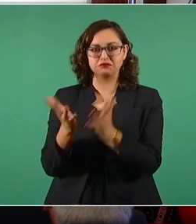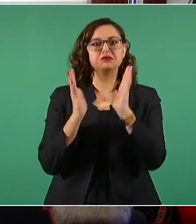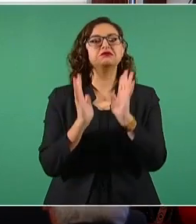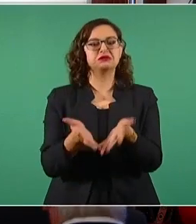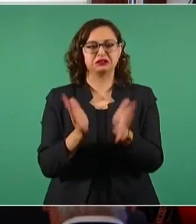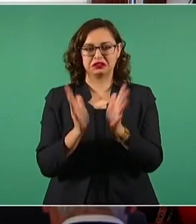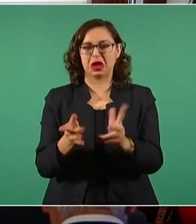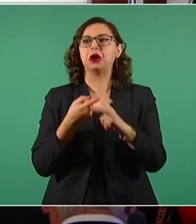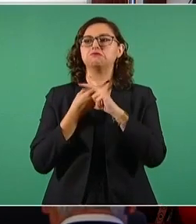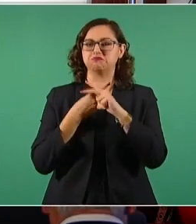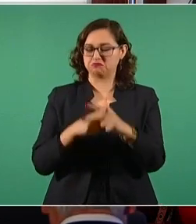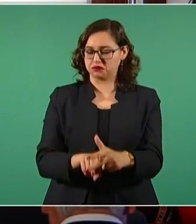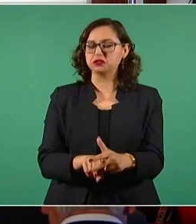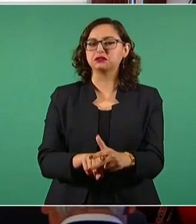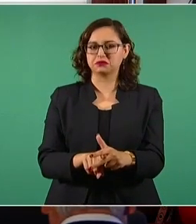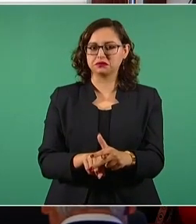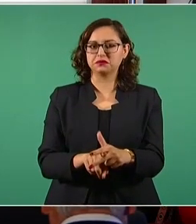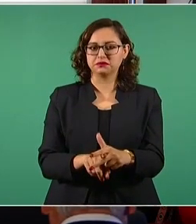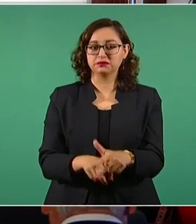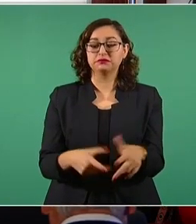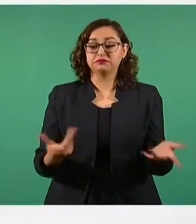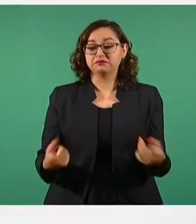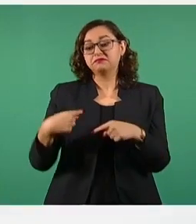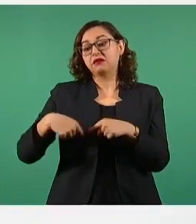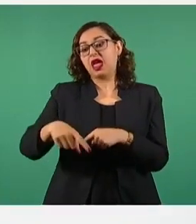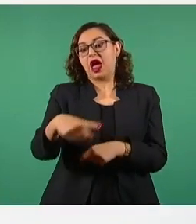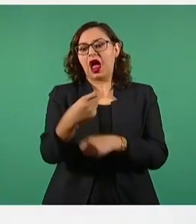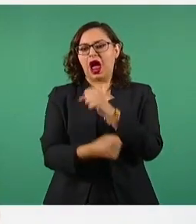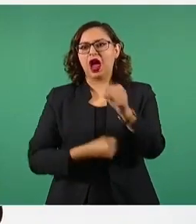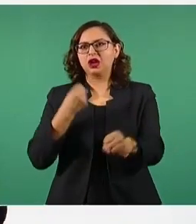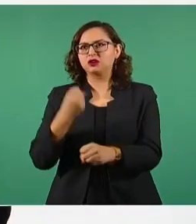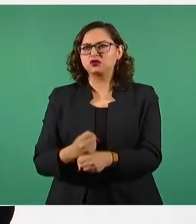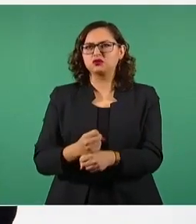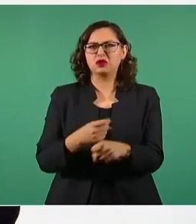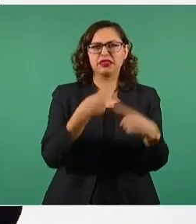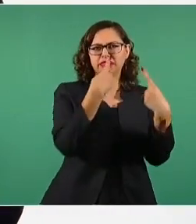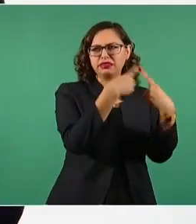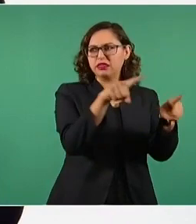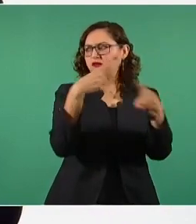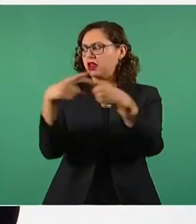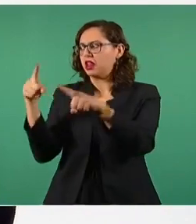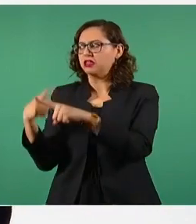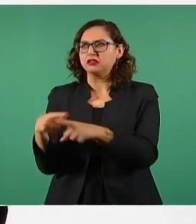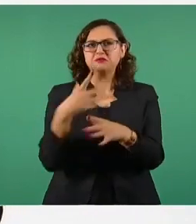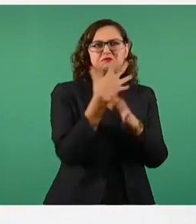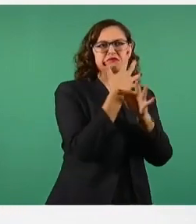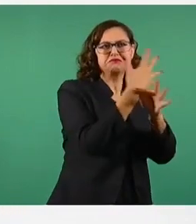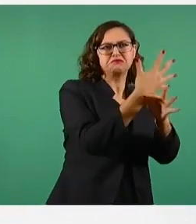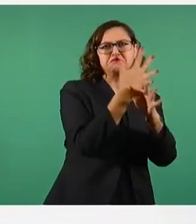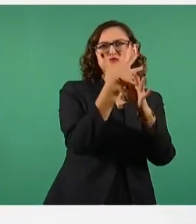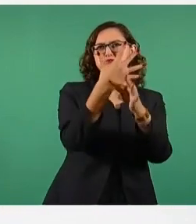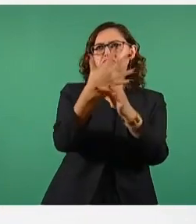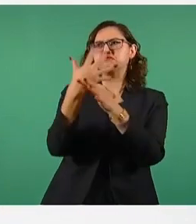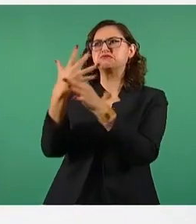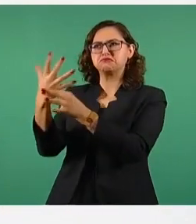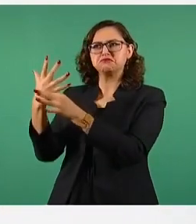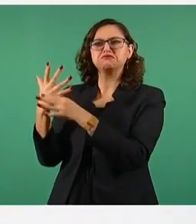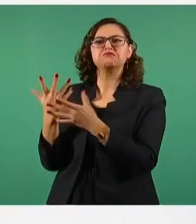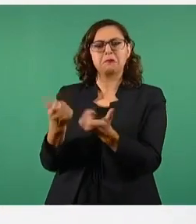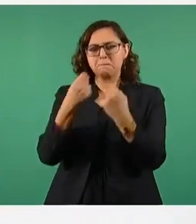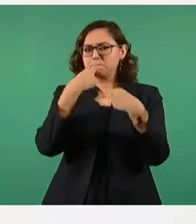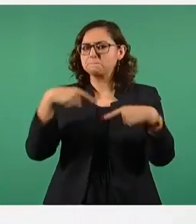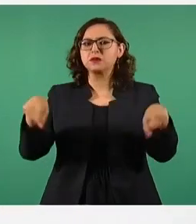pronósticos para este año coinciden en que la economía crecerá alrededor del seis por ciento.